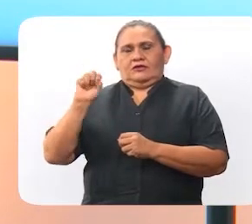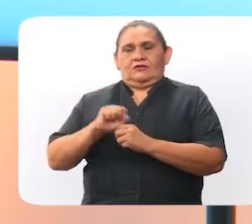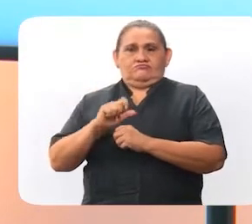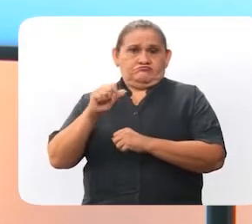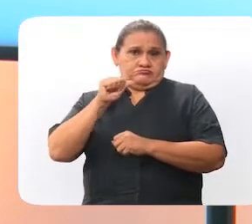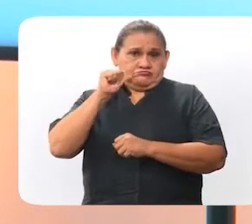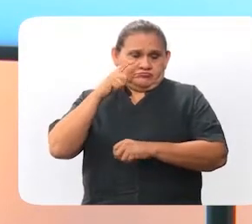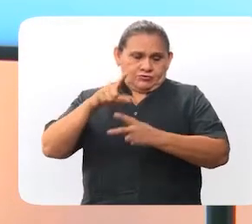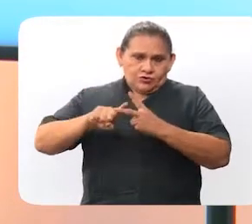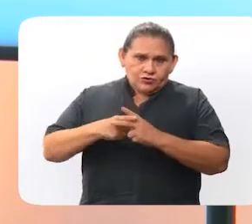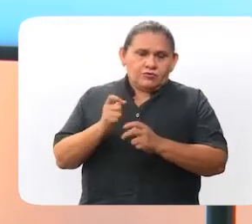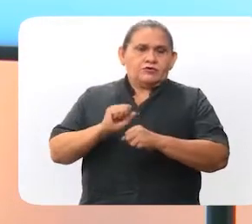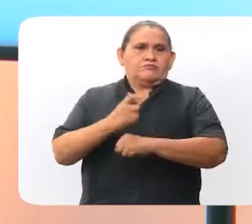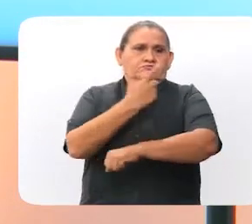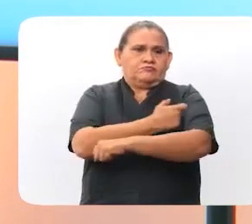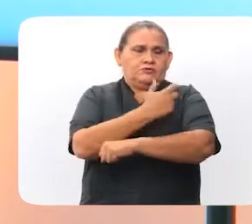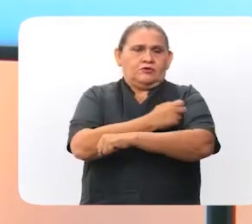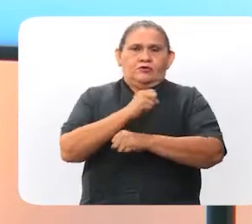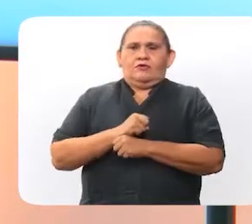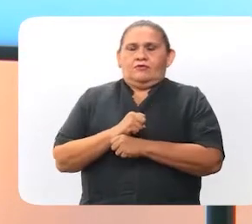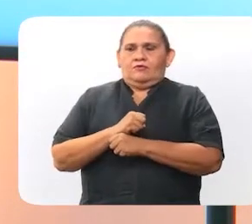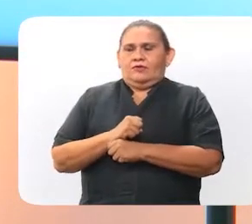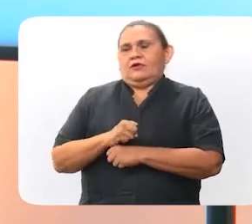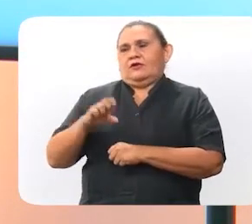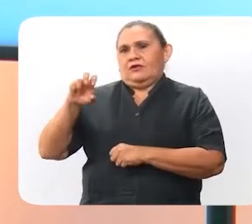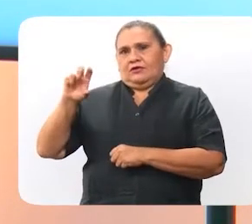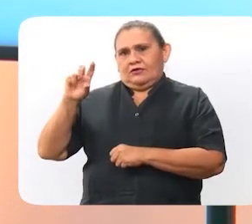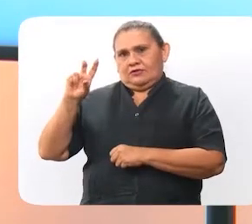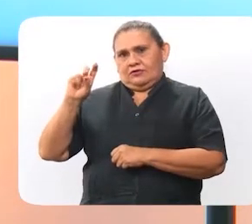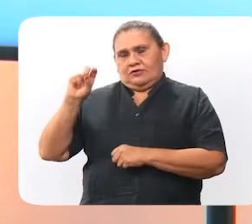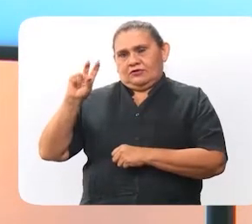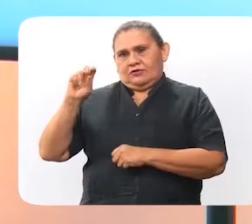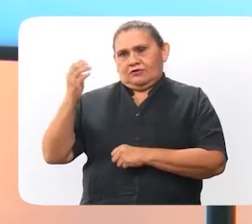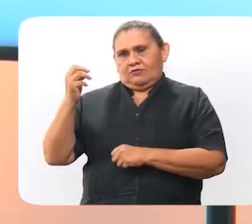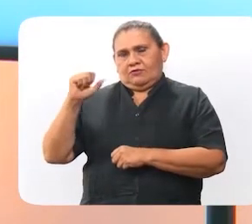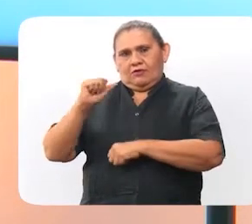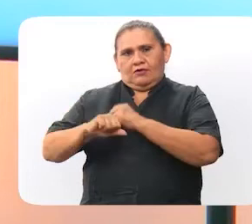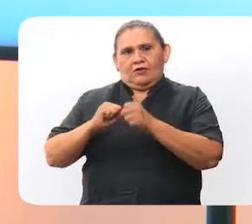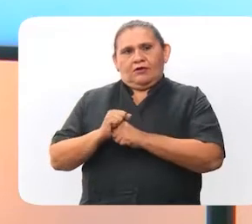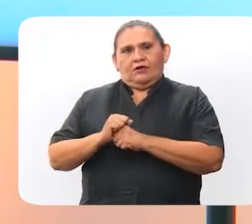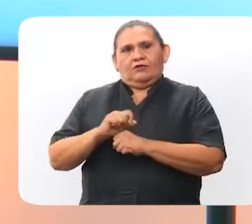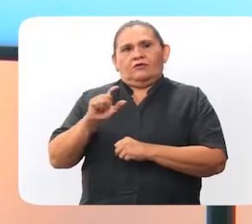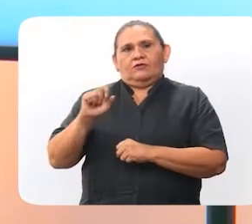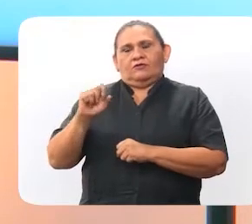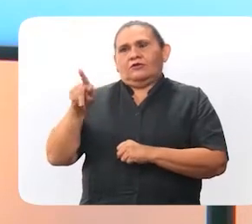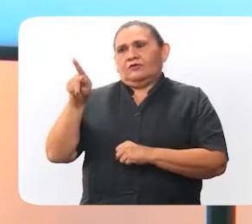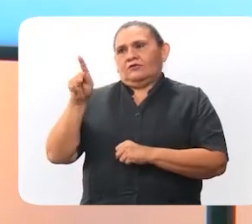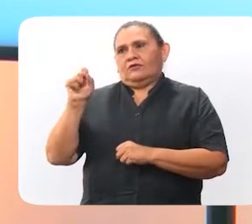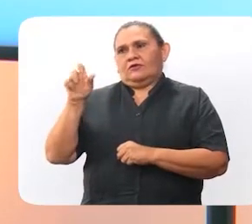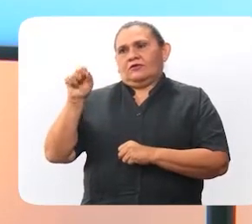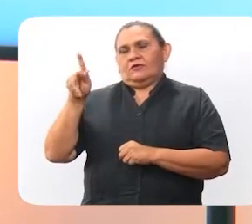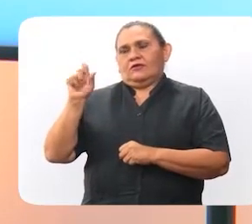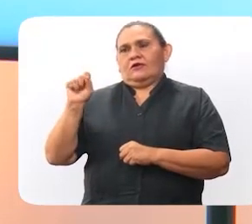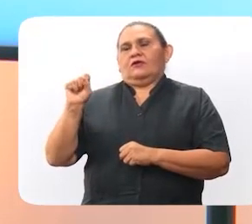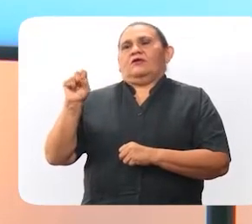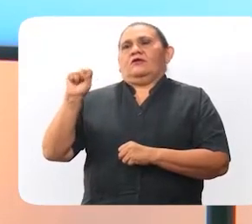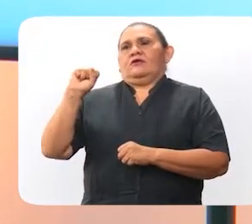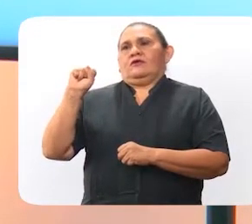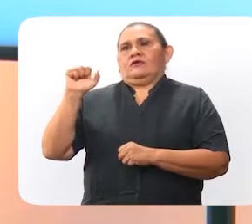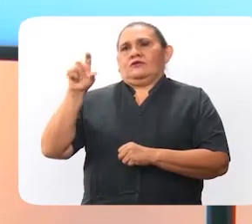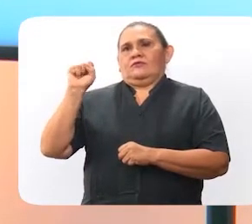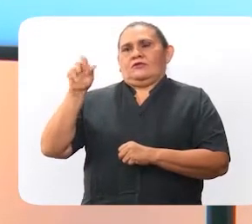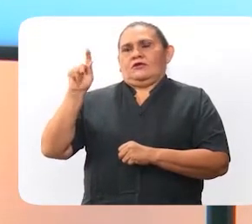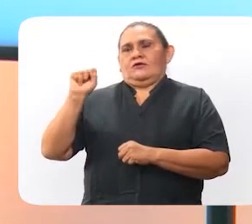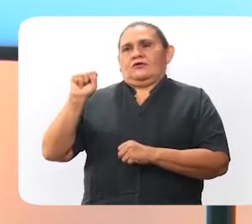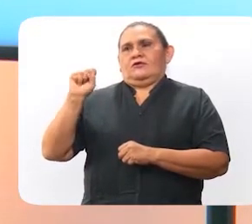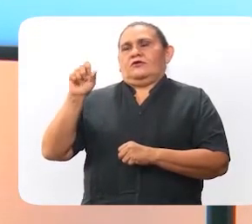vacuna contra el coronavirus para personas de 30 a 39 años de edad en los municipios de Sanacat, Tepacán, Tecal de Venegas,